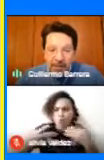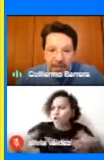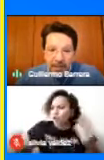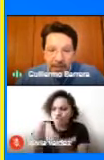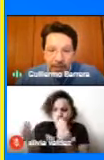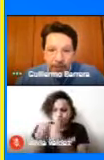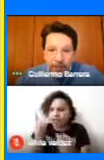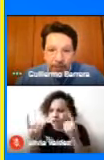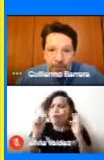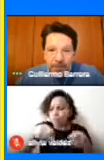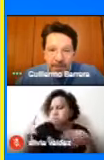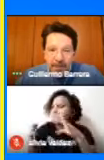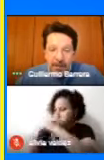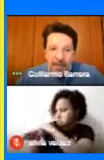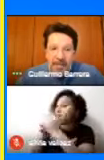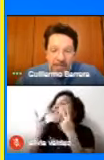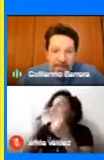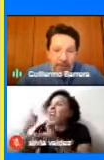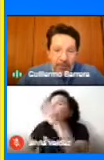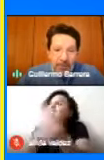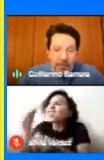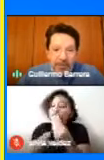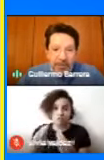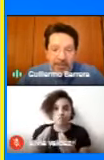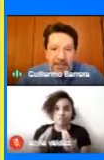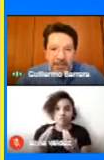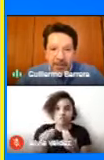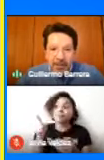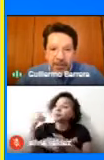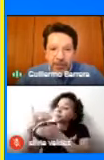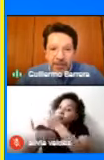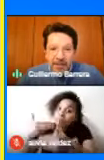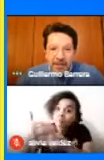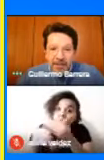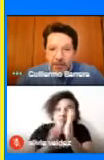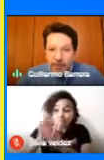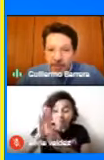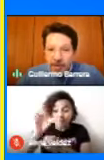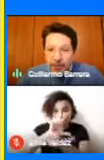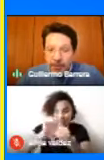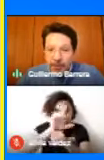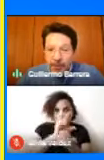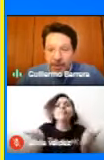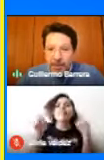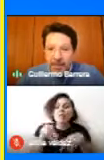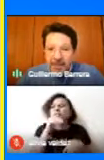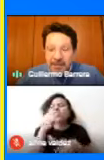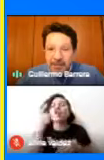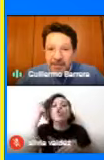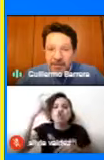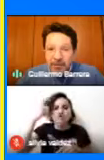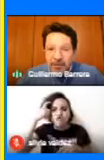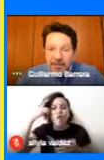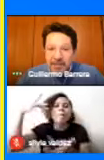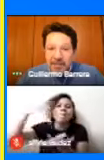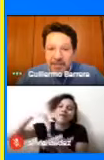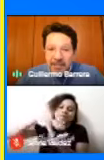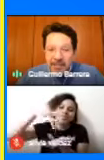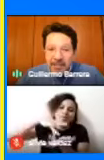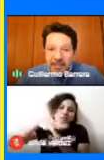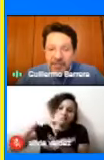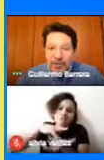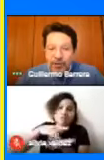puede acceder a él. Y en el proceso de desarrollo local también hablamos de gobierno participativo,